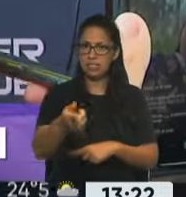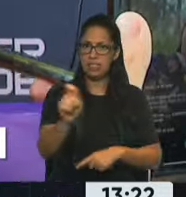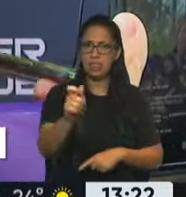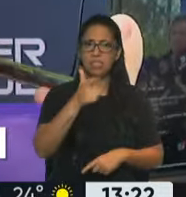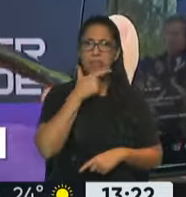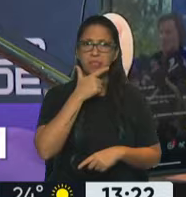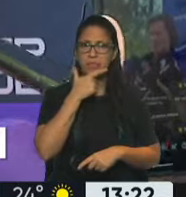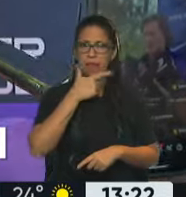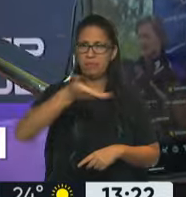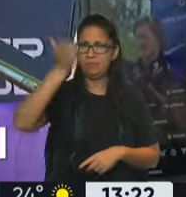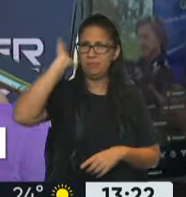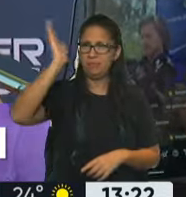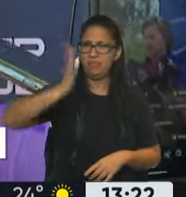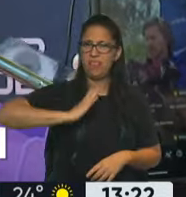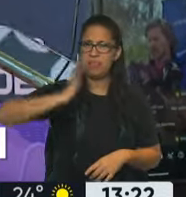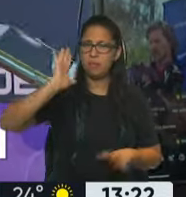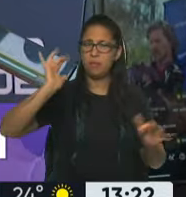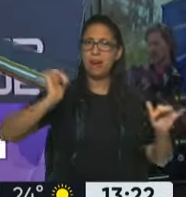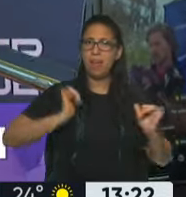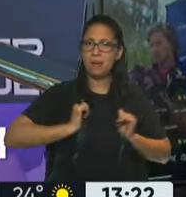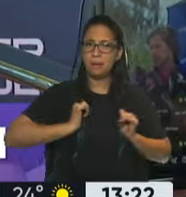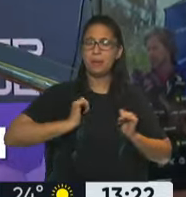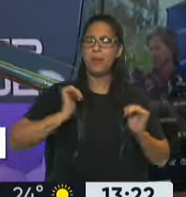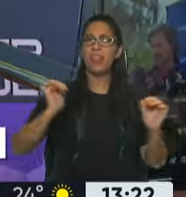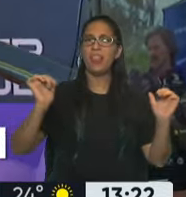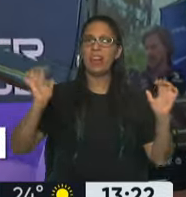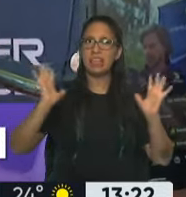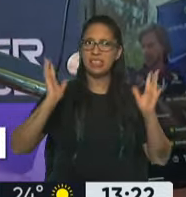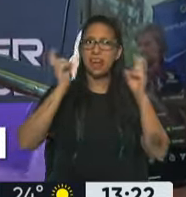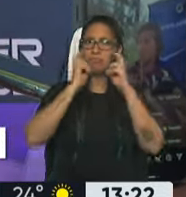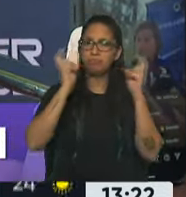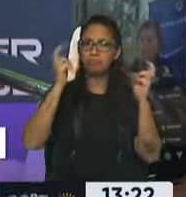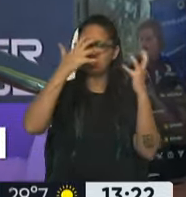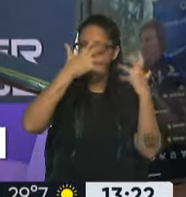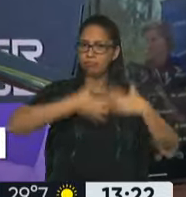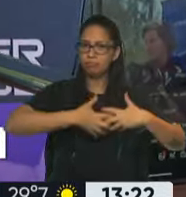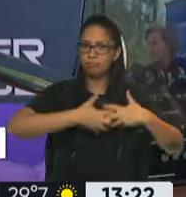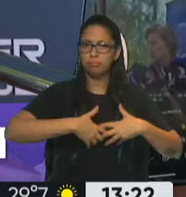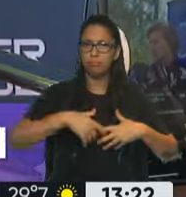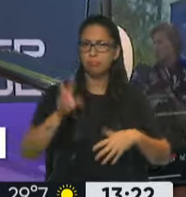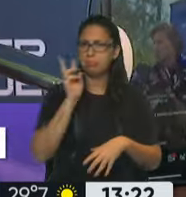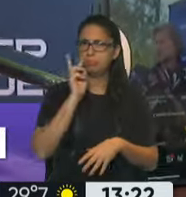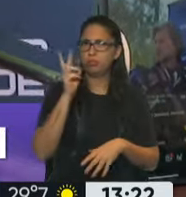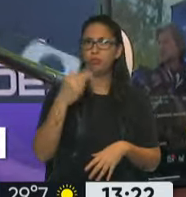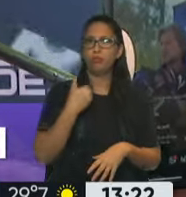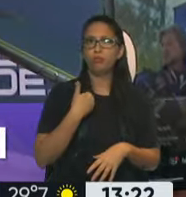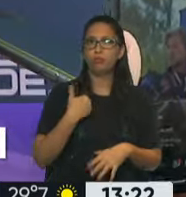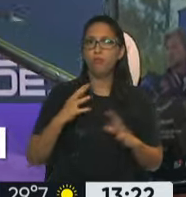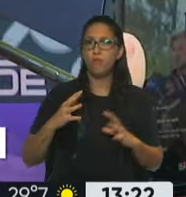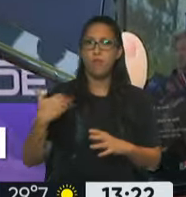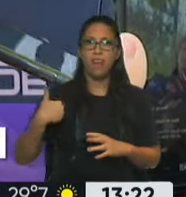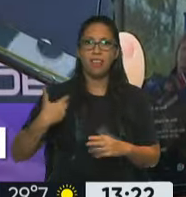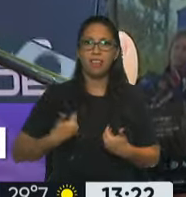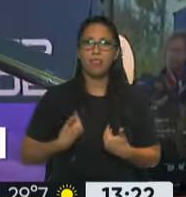América. Así que tiene tiempo para descansar, para pensarlo. Yo, como hombre de fútbol y como